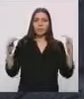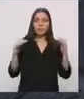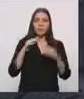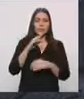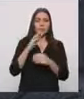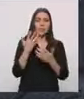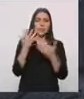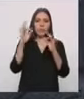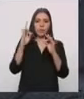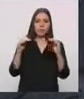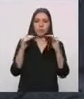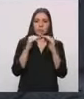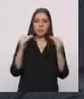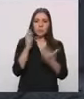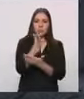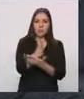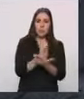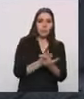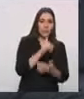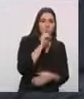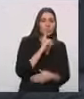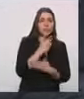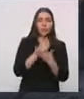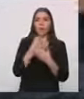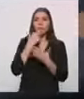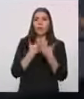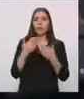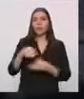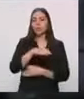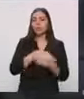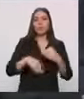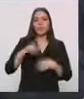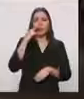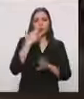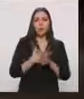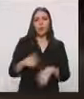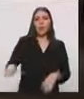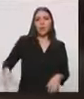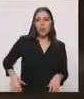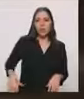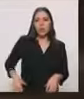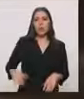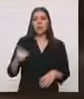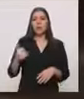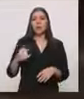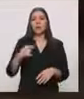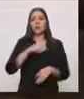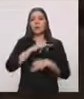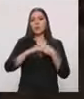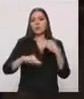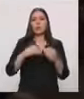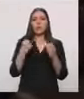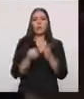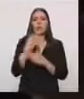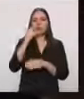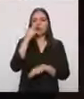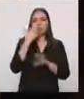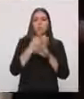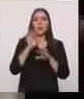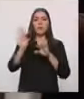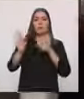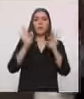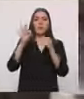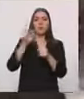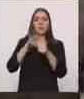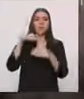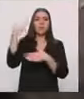la oportunidad como dependencias de gobierno, autoridades gubernamentales en la toma de posesión de nuevos cargos de elección popular que habrá el próximo